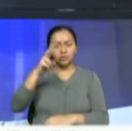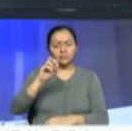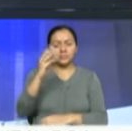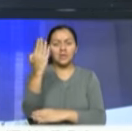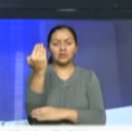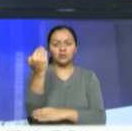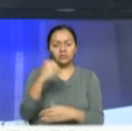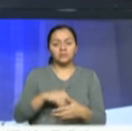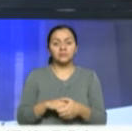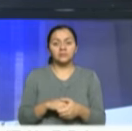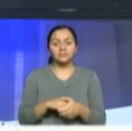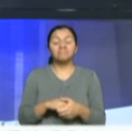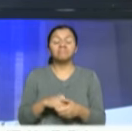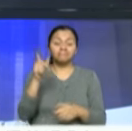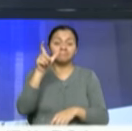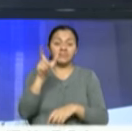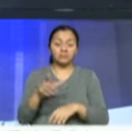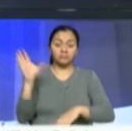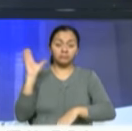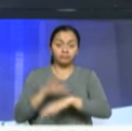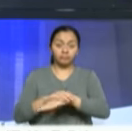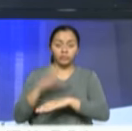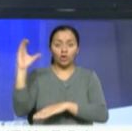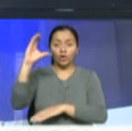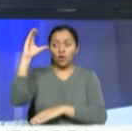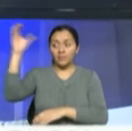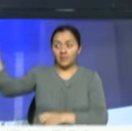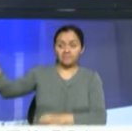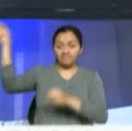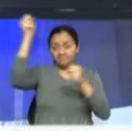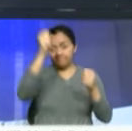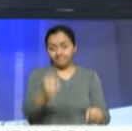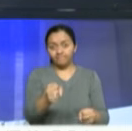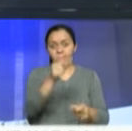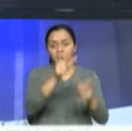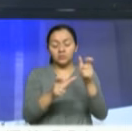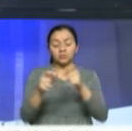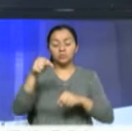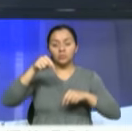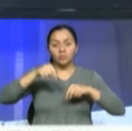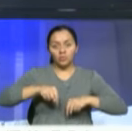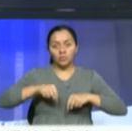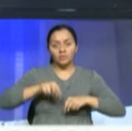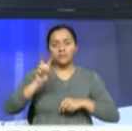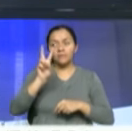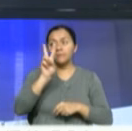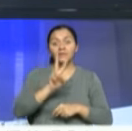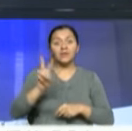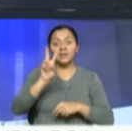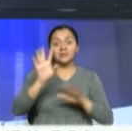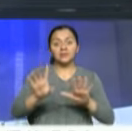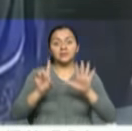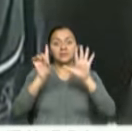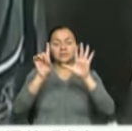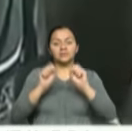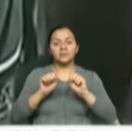2014. La extradición desde Colombia del supuesto autor del crimen se efectuó este viernes 16 de